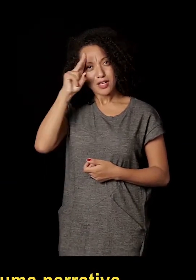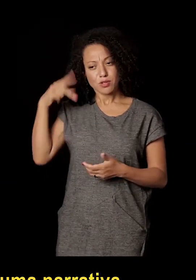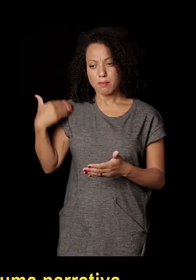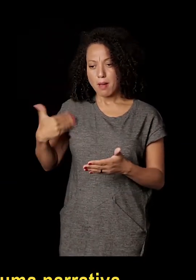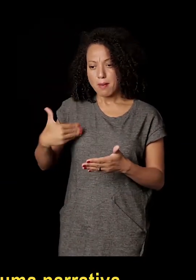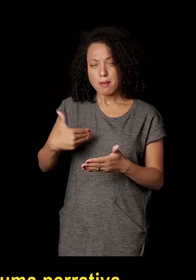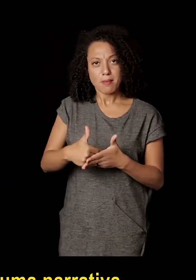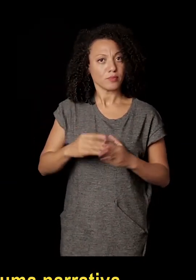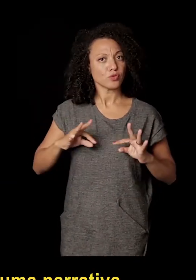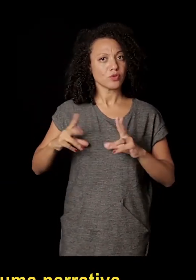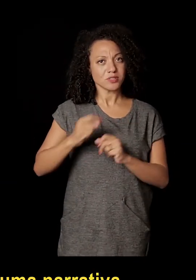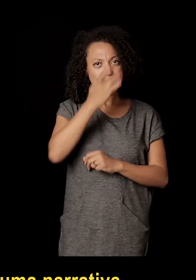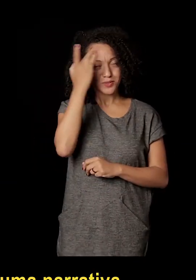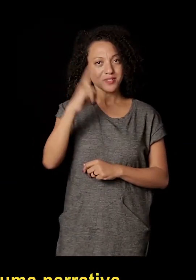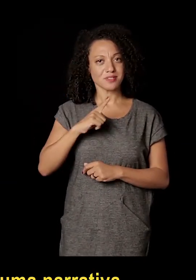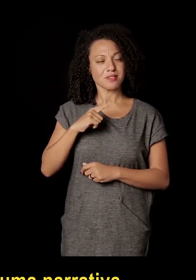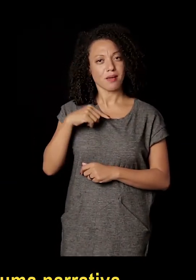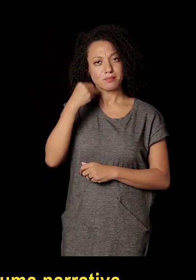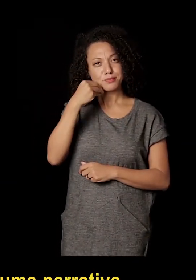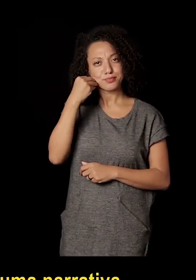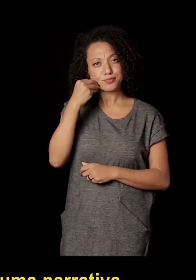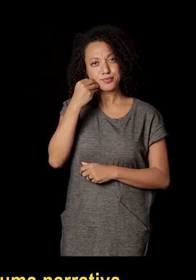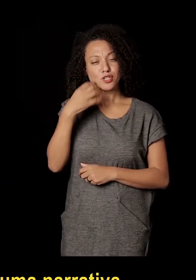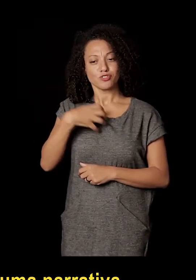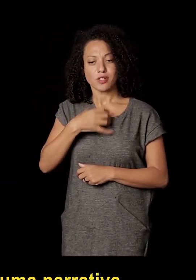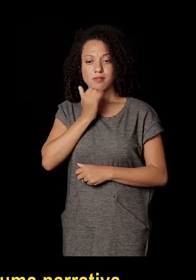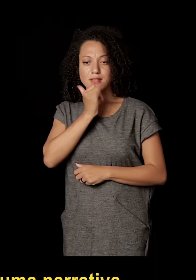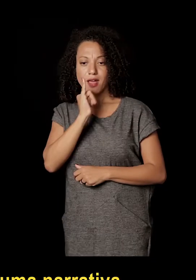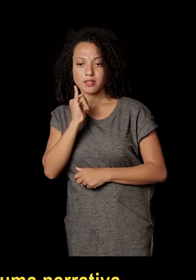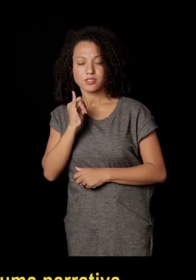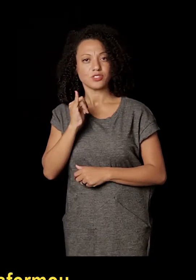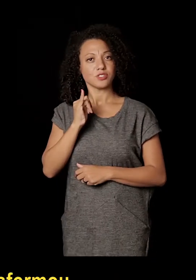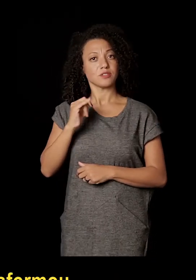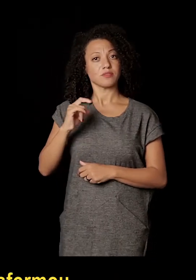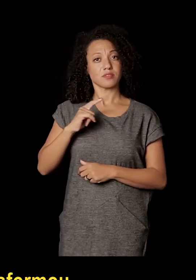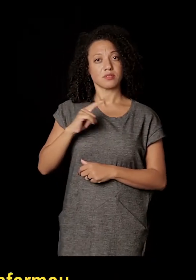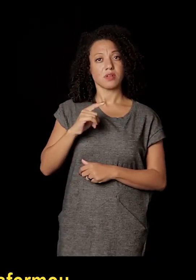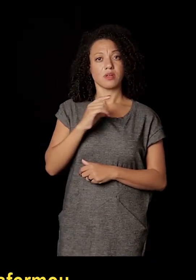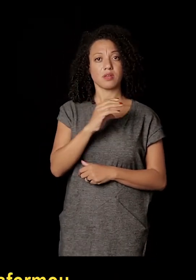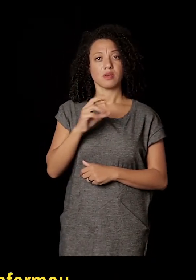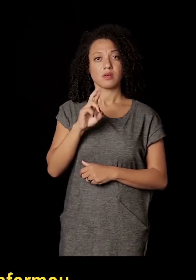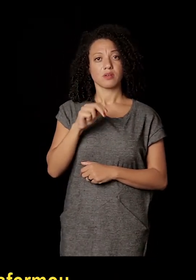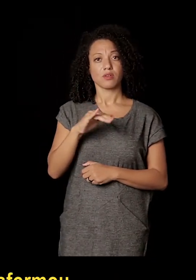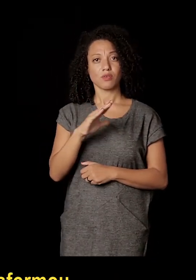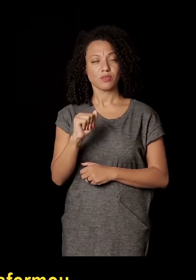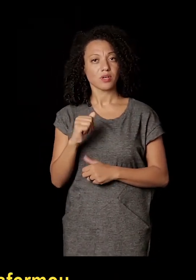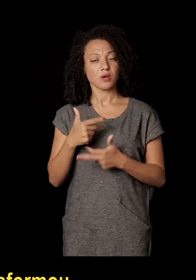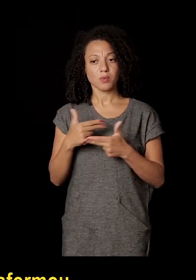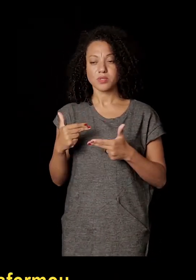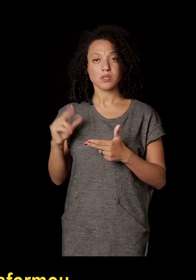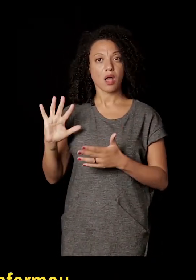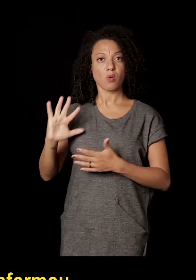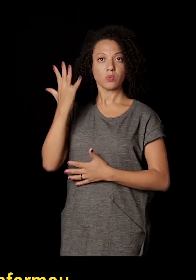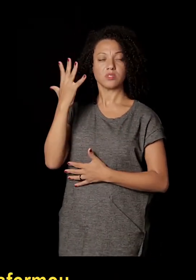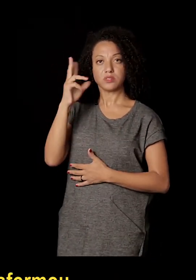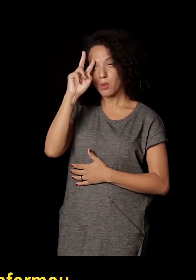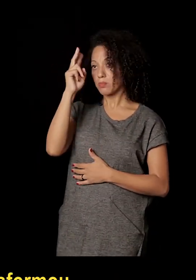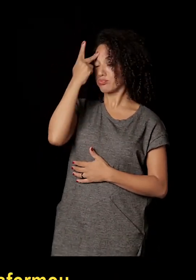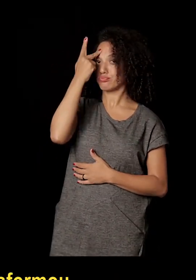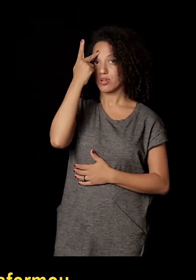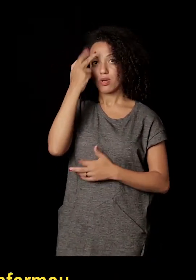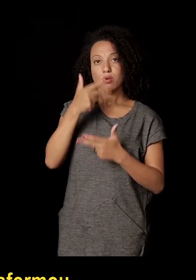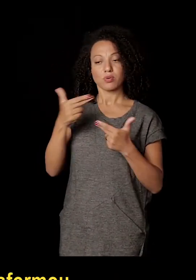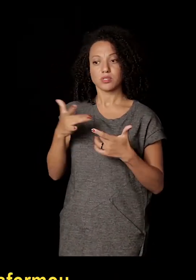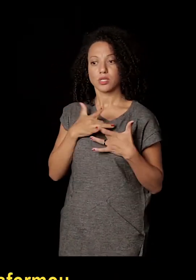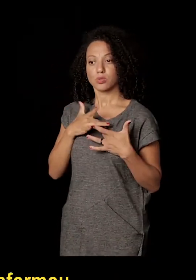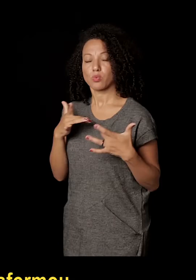Absolutamente todos. Todos tenemos una narrativa, todos tenemos una crónica, todos tenemos algo que nos transformó, que